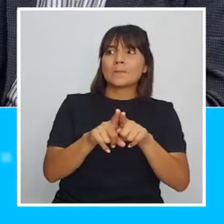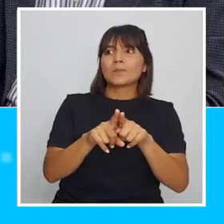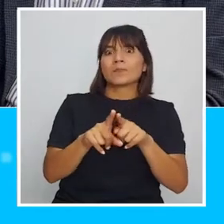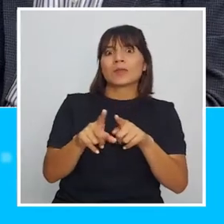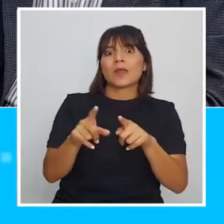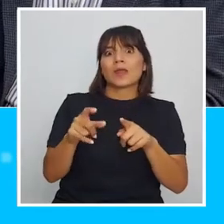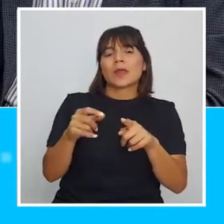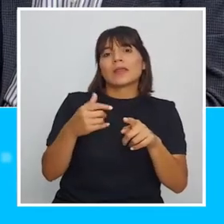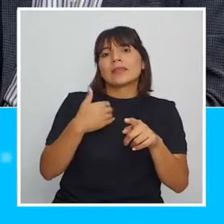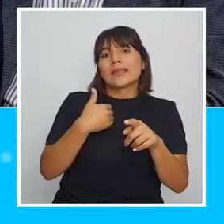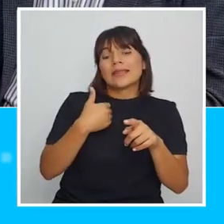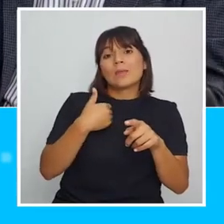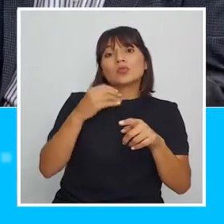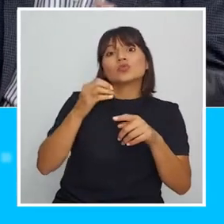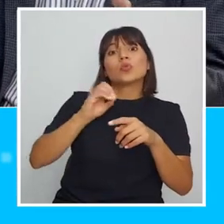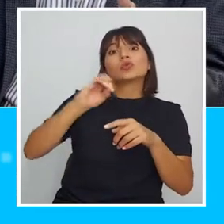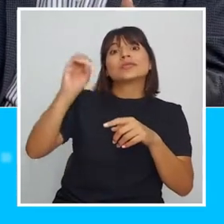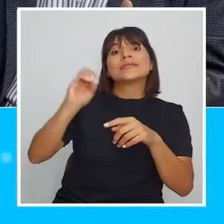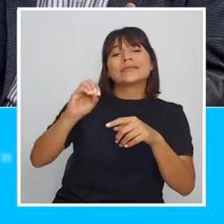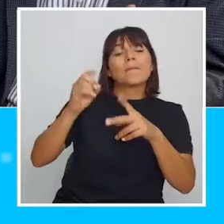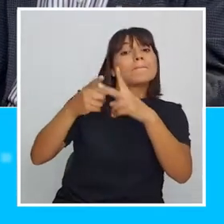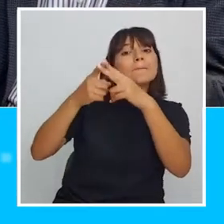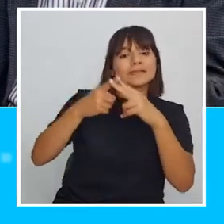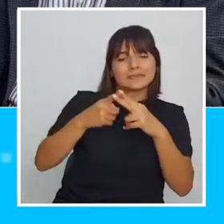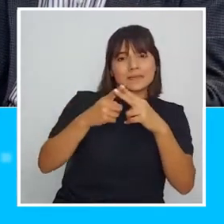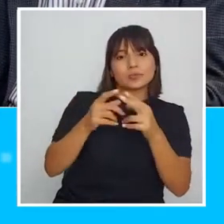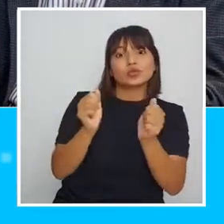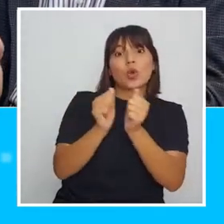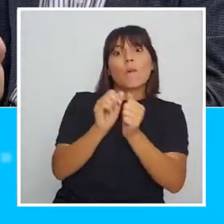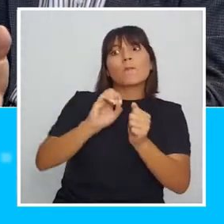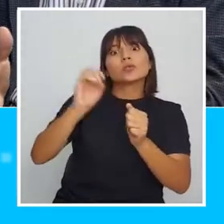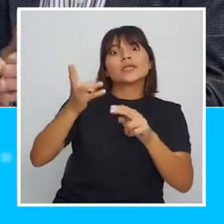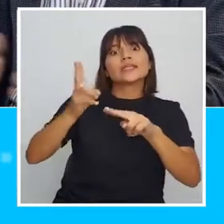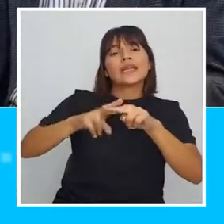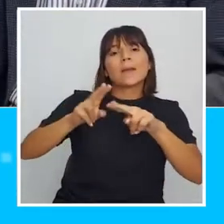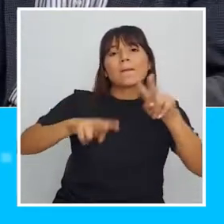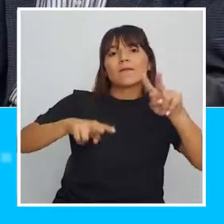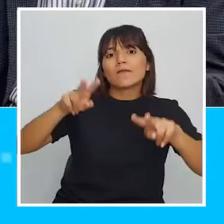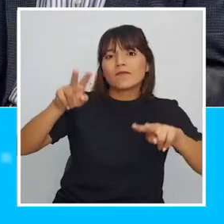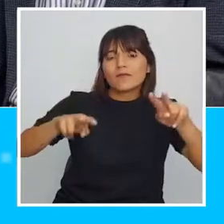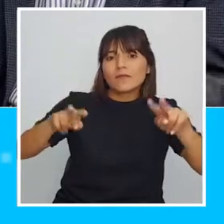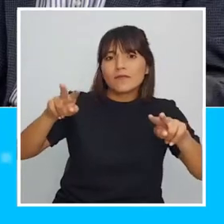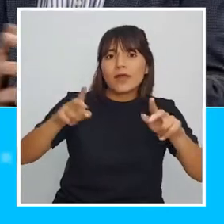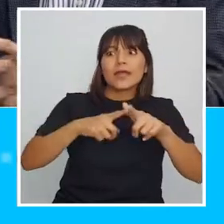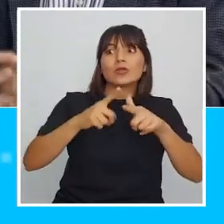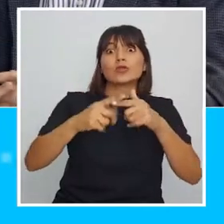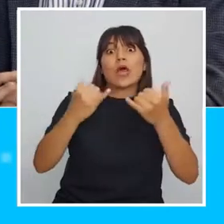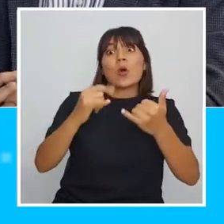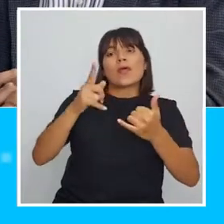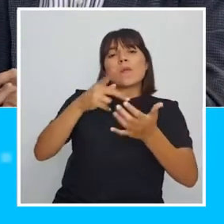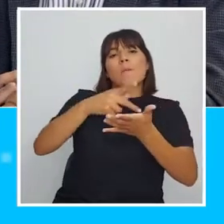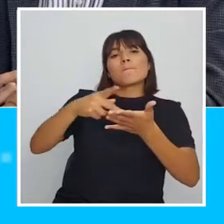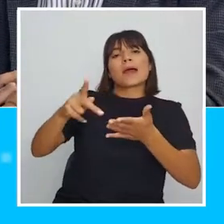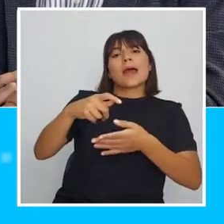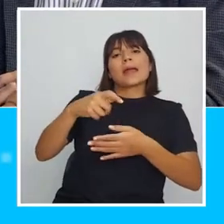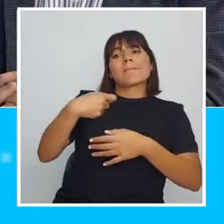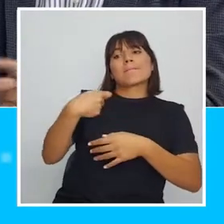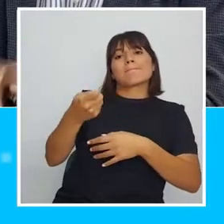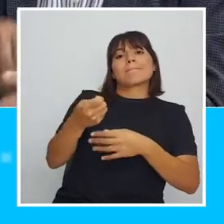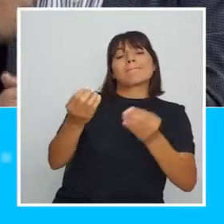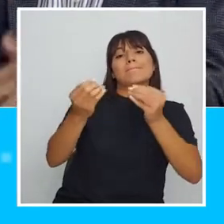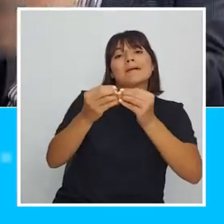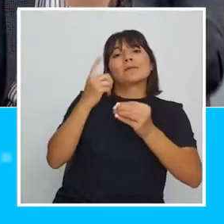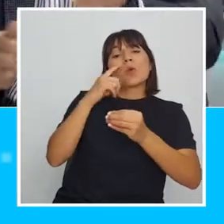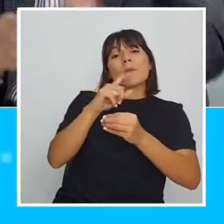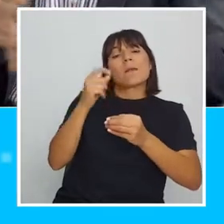con tasa variable, y eso nos ha restringido el flujo de caja, la plata disponible con que podemos contar